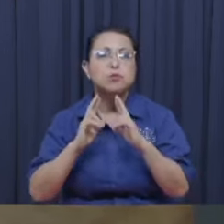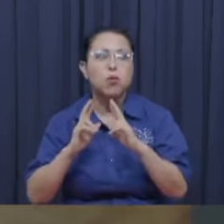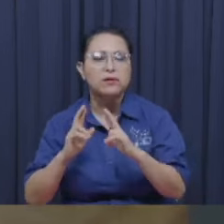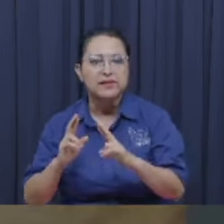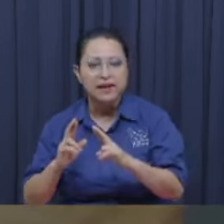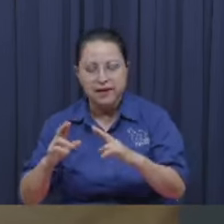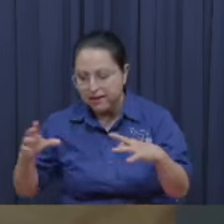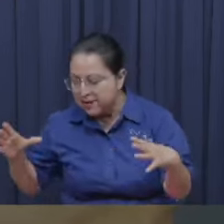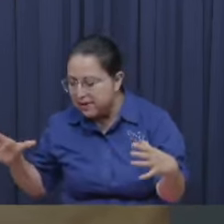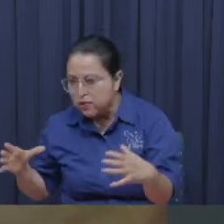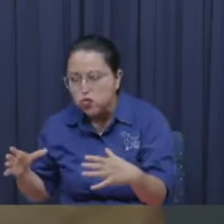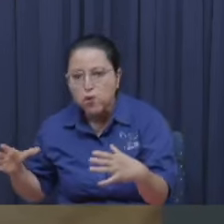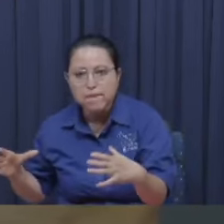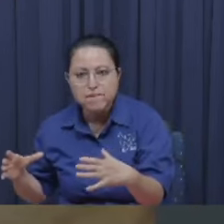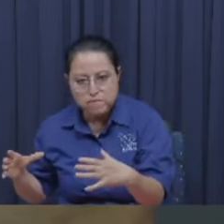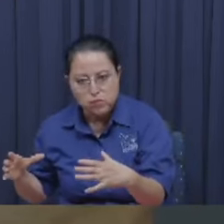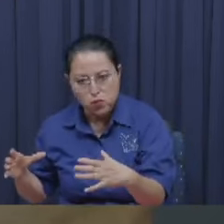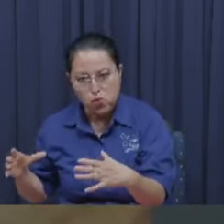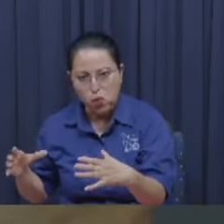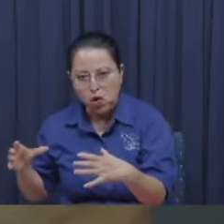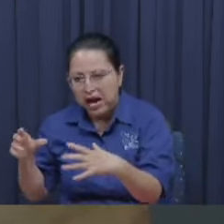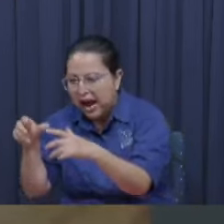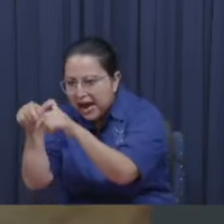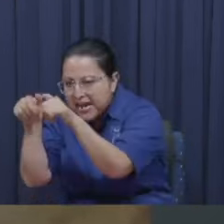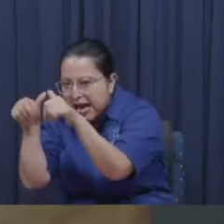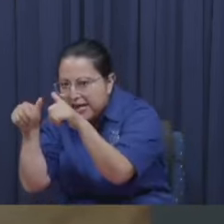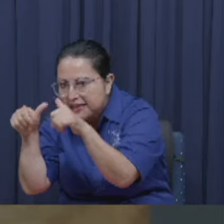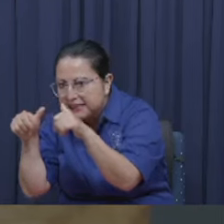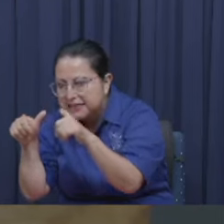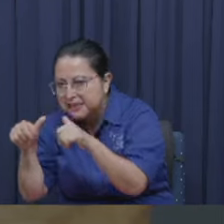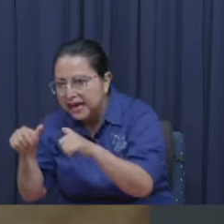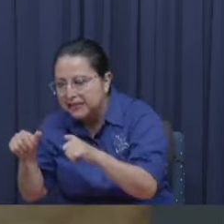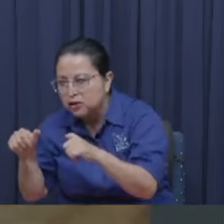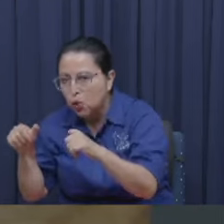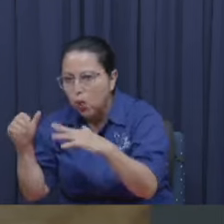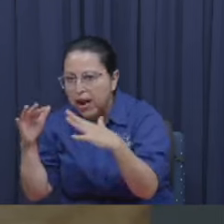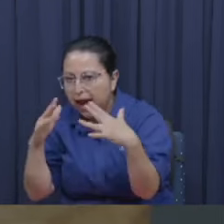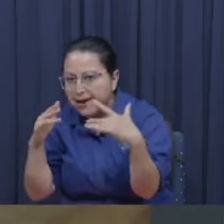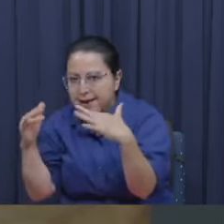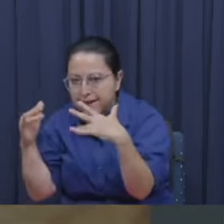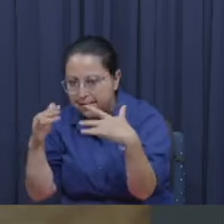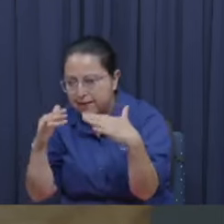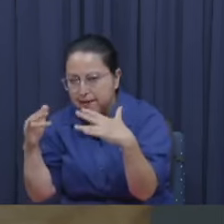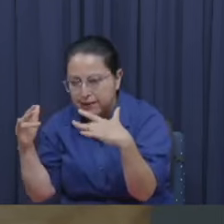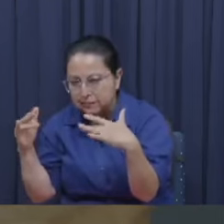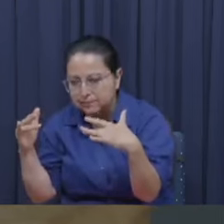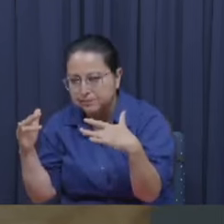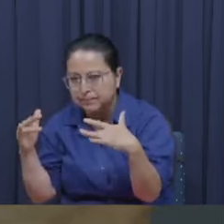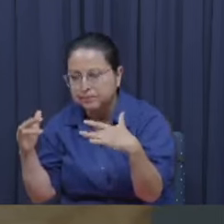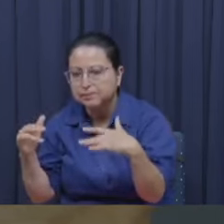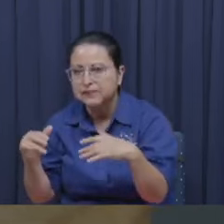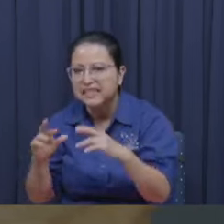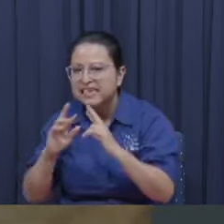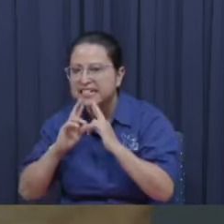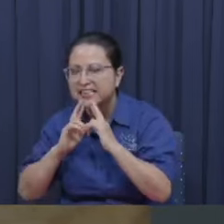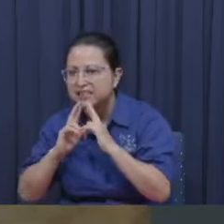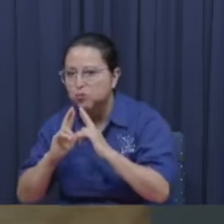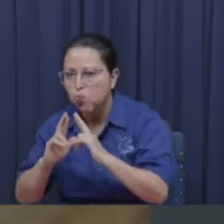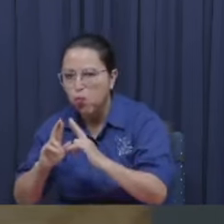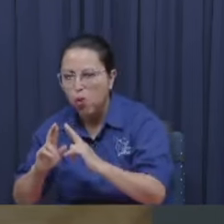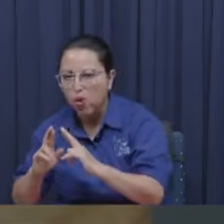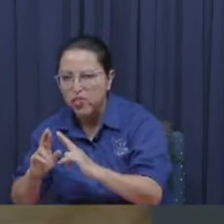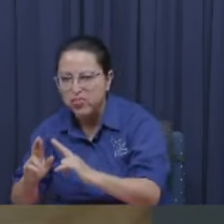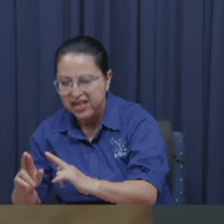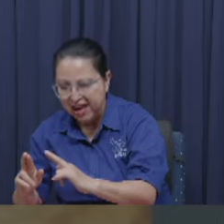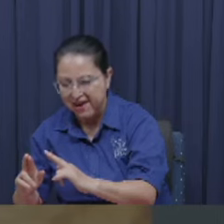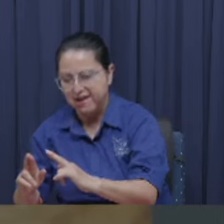ministros para ver el estado de guerra, para entrar en un estado de guerra que todavía no lo han